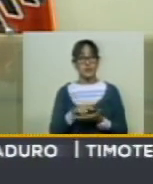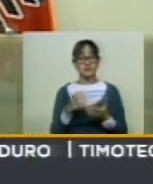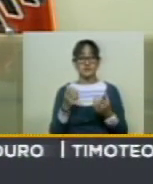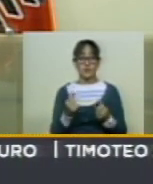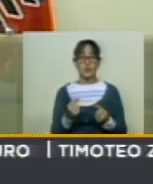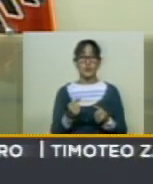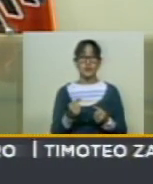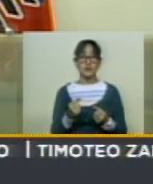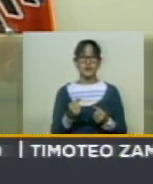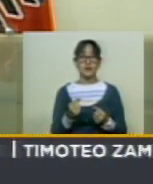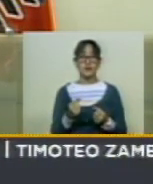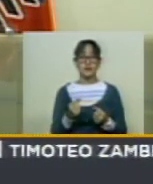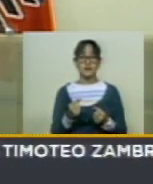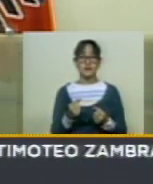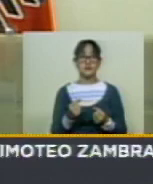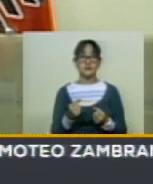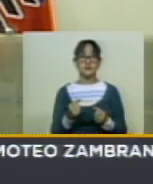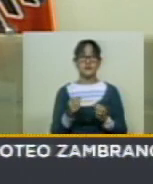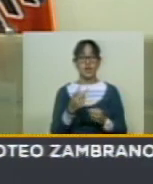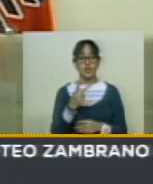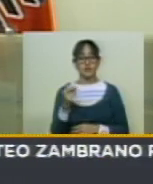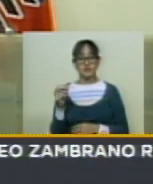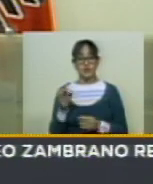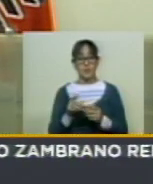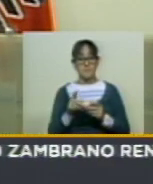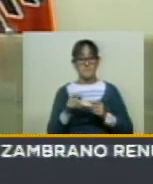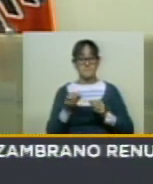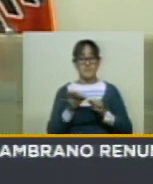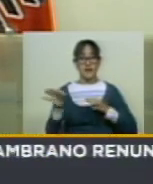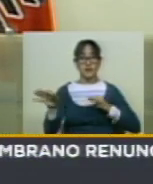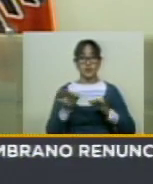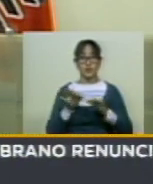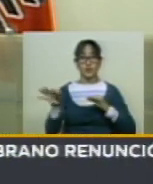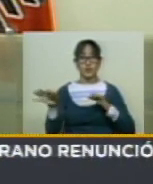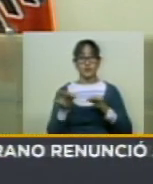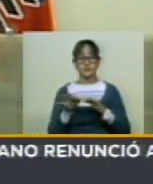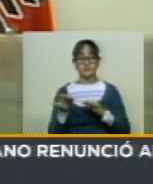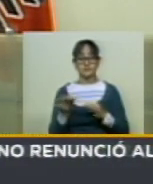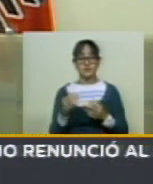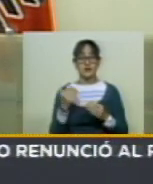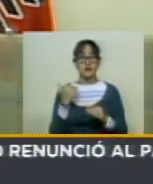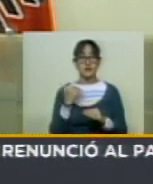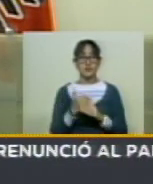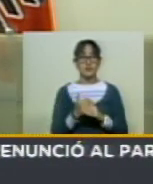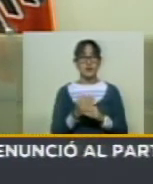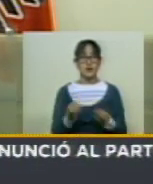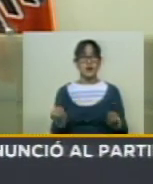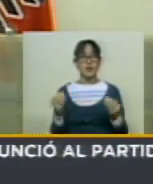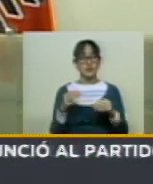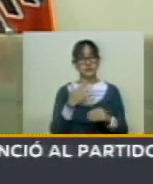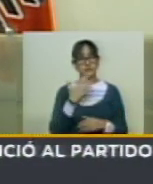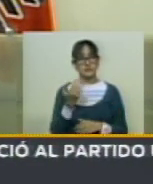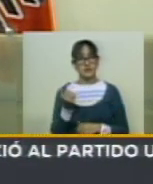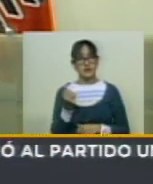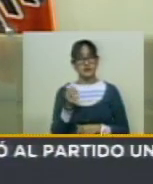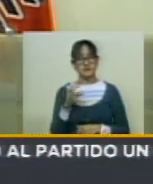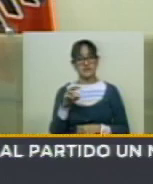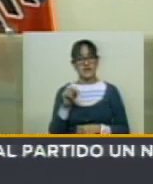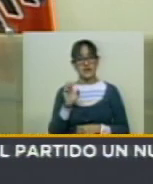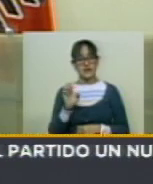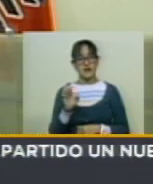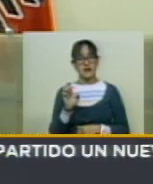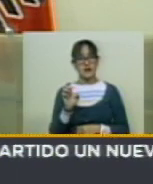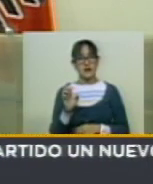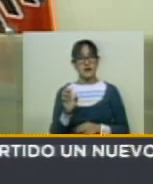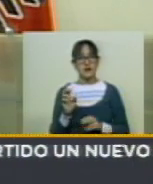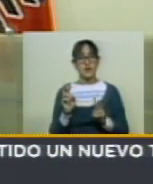seguridad efectivamente va a ser de 200 metros. Asimismo, las partes acuerdan solicitar al Consejo Nacional Electoral un